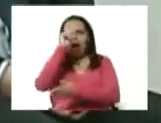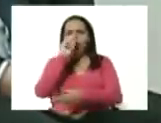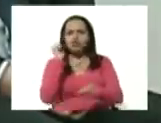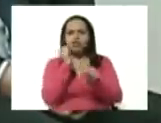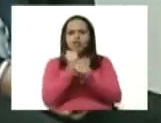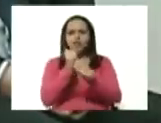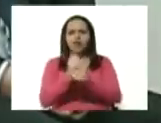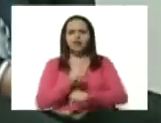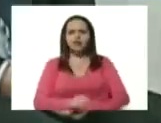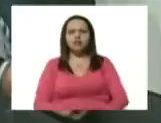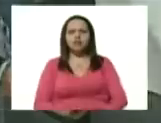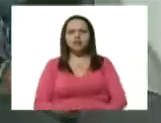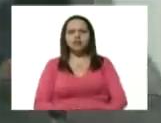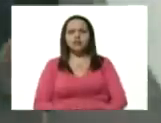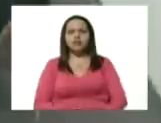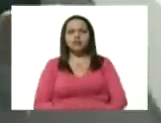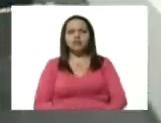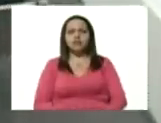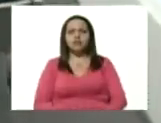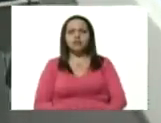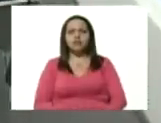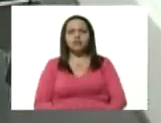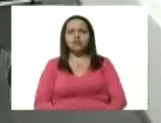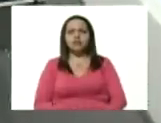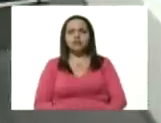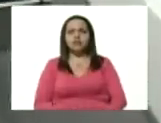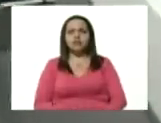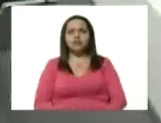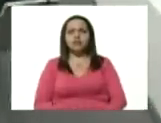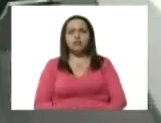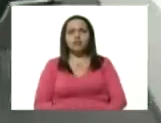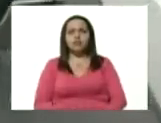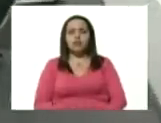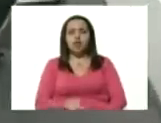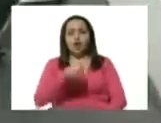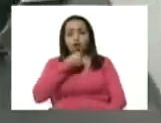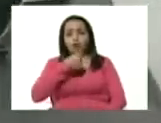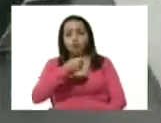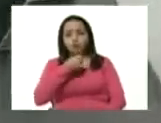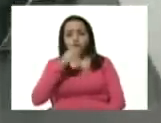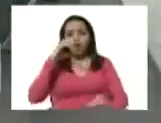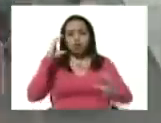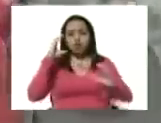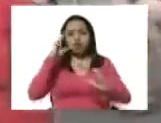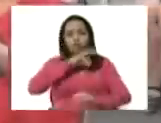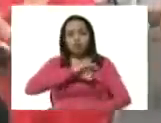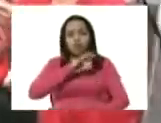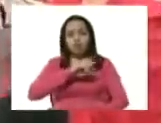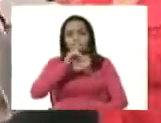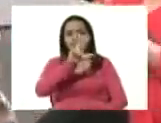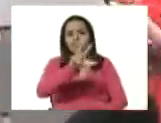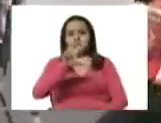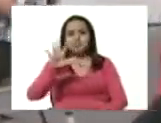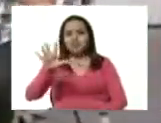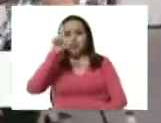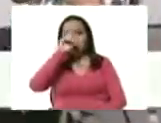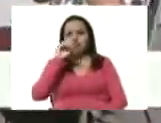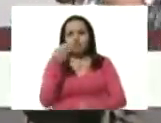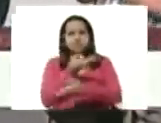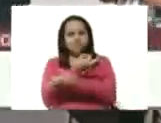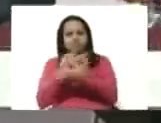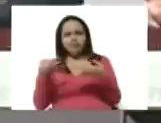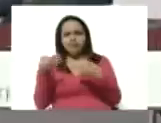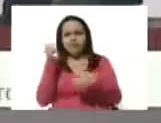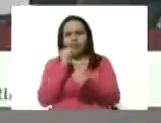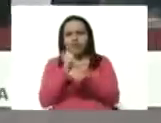Ciudadana María de la Paz Higueras, comunicadora social por sus 35 años de excelencia en